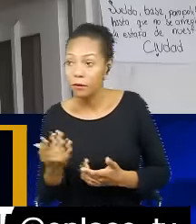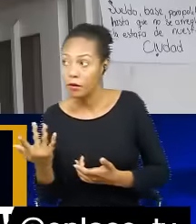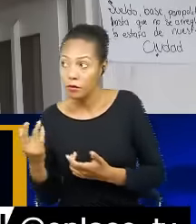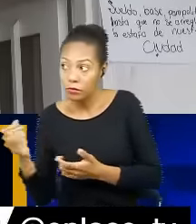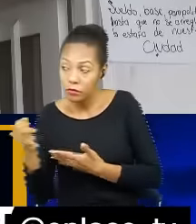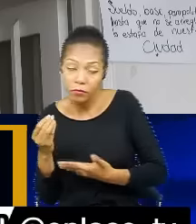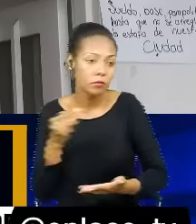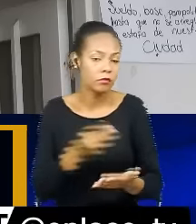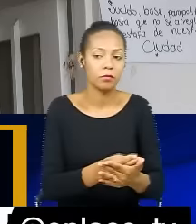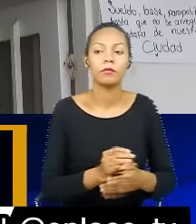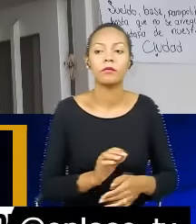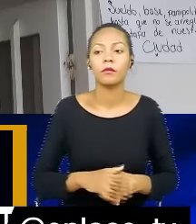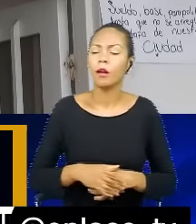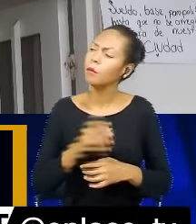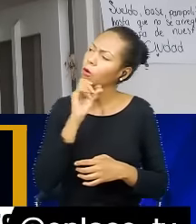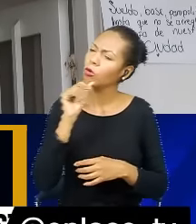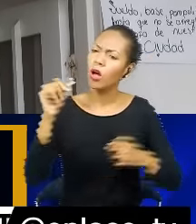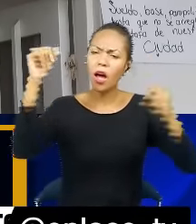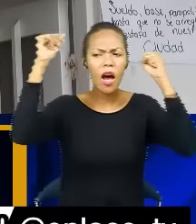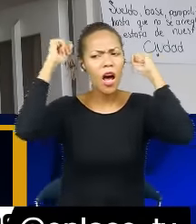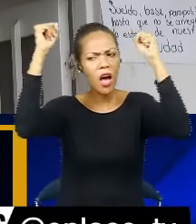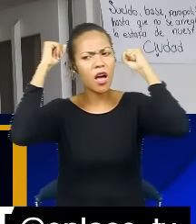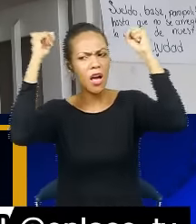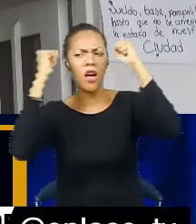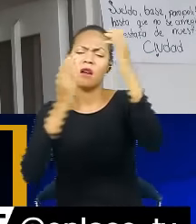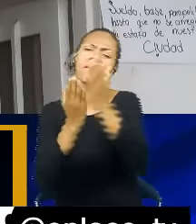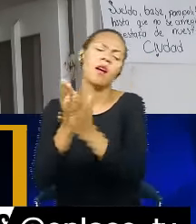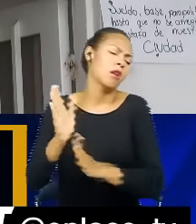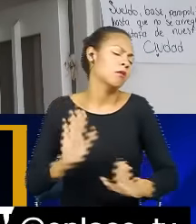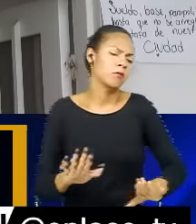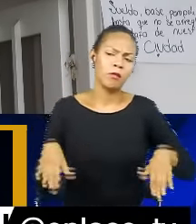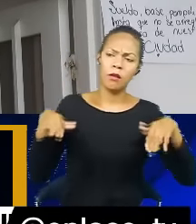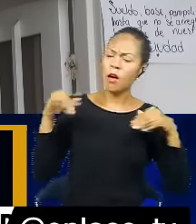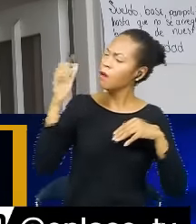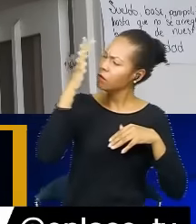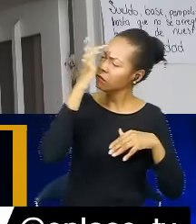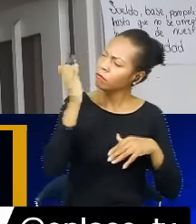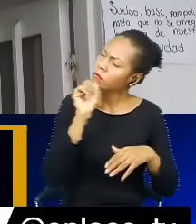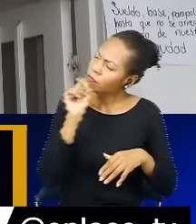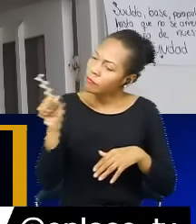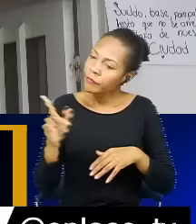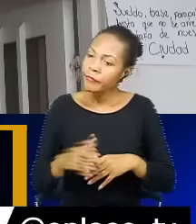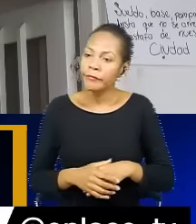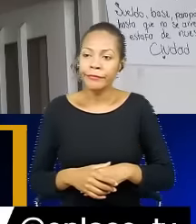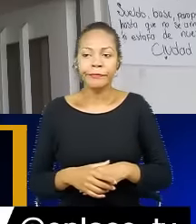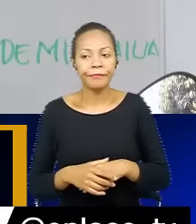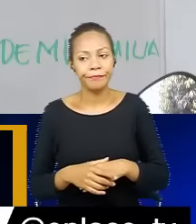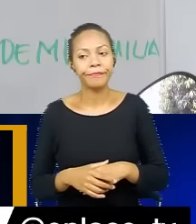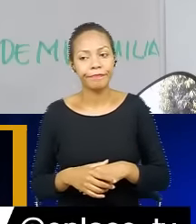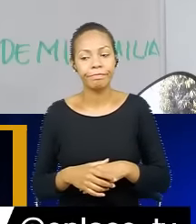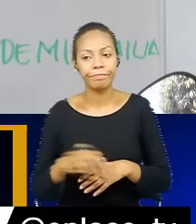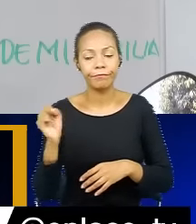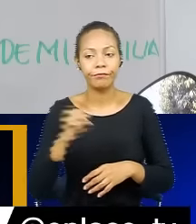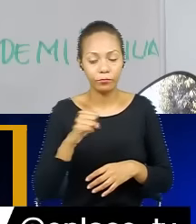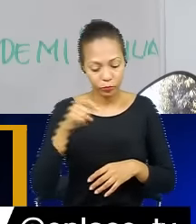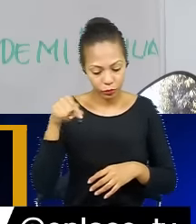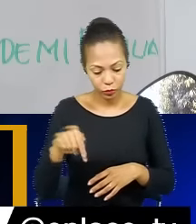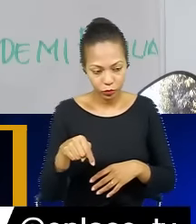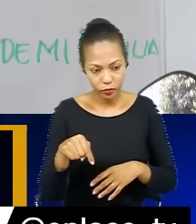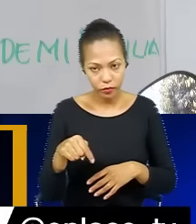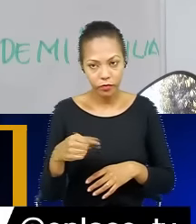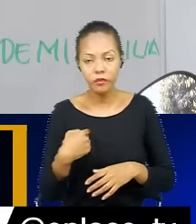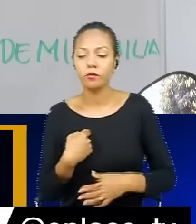¿Por qué sigue el paro en este momento? ¿Por qué continúa el cese de actividades en algunos puestos de salud? Bueno, Yanit, en el día de hoy yo me encontré